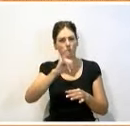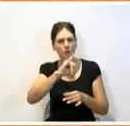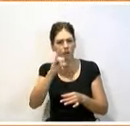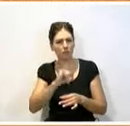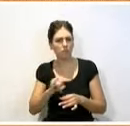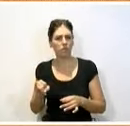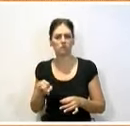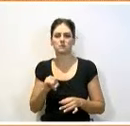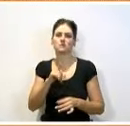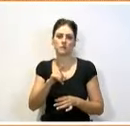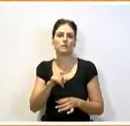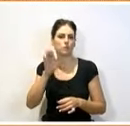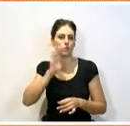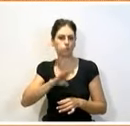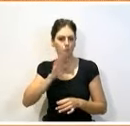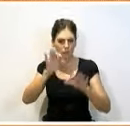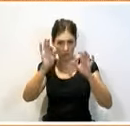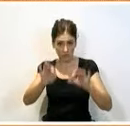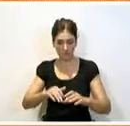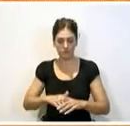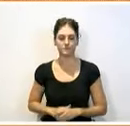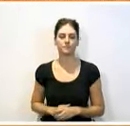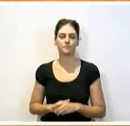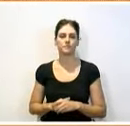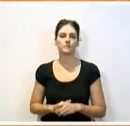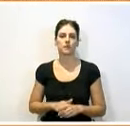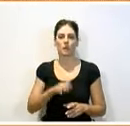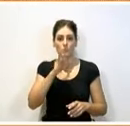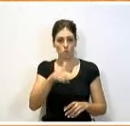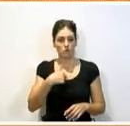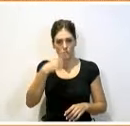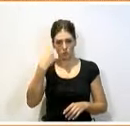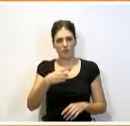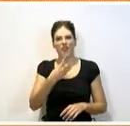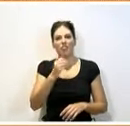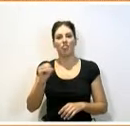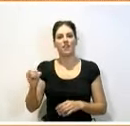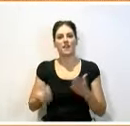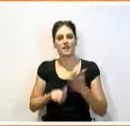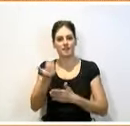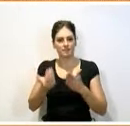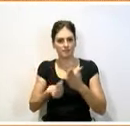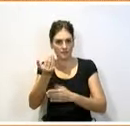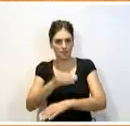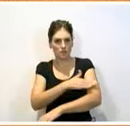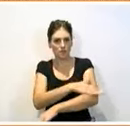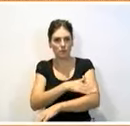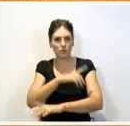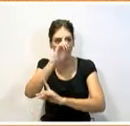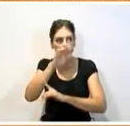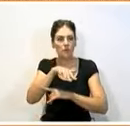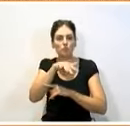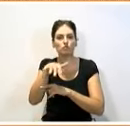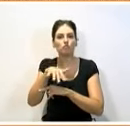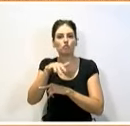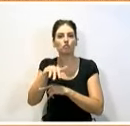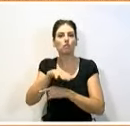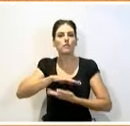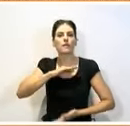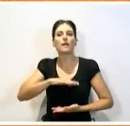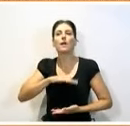que es prevaricación. Por eso, y sé que llevan 100 días, todavía no sabemos ni dónde va a ir esta